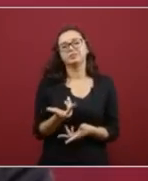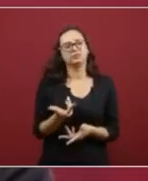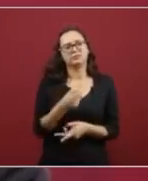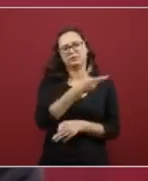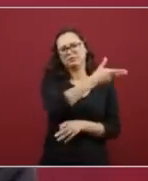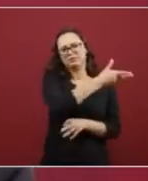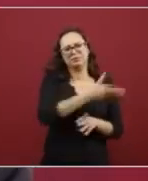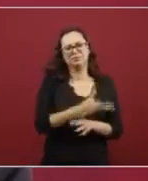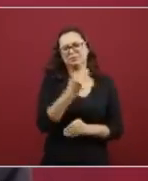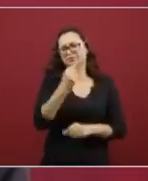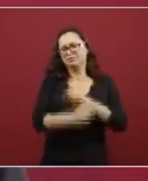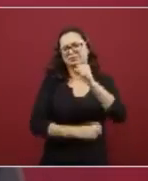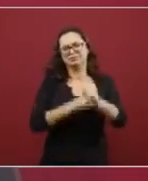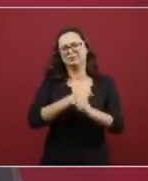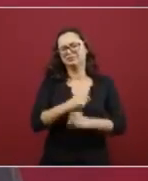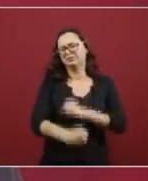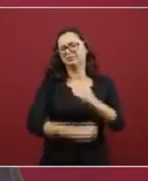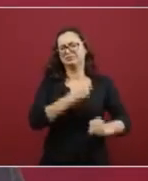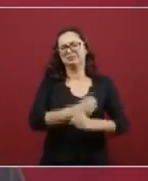completa.